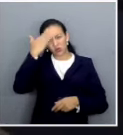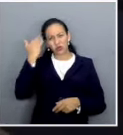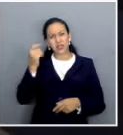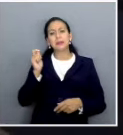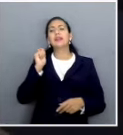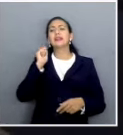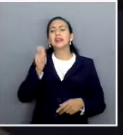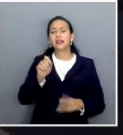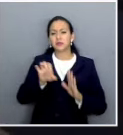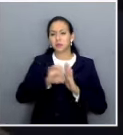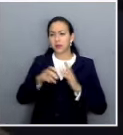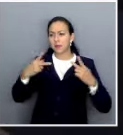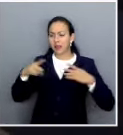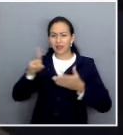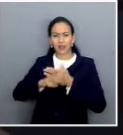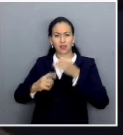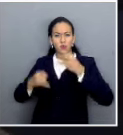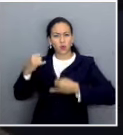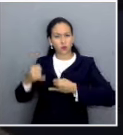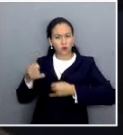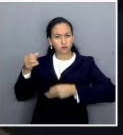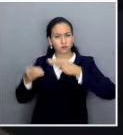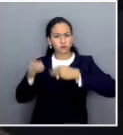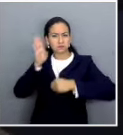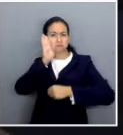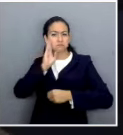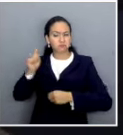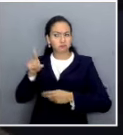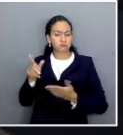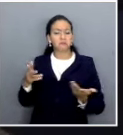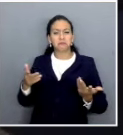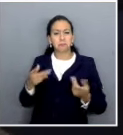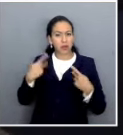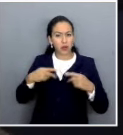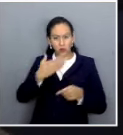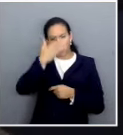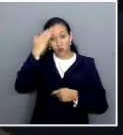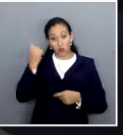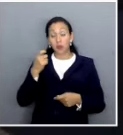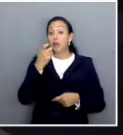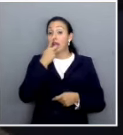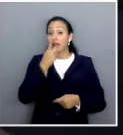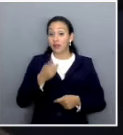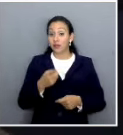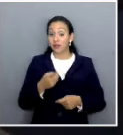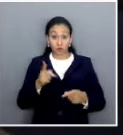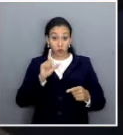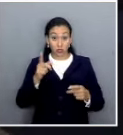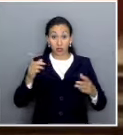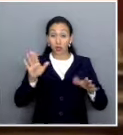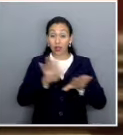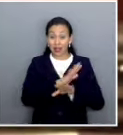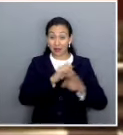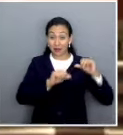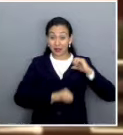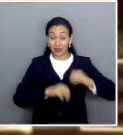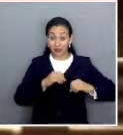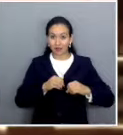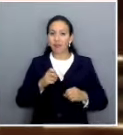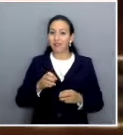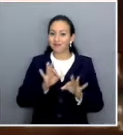personas juzgadores. Por ello, indicaron que toda reforma al Poder Judicial debe enfocarse en mejorar el sistema de